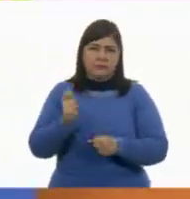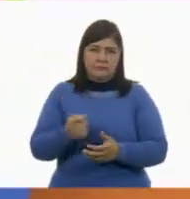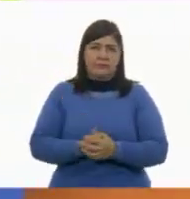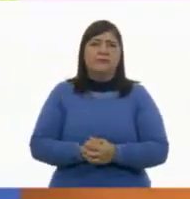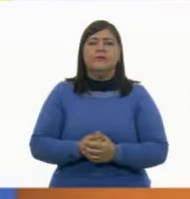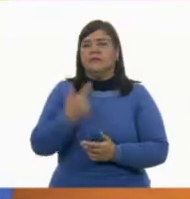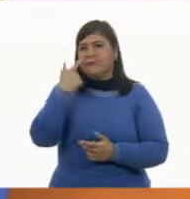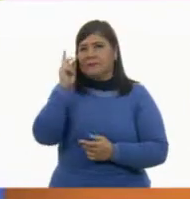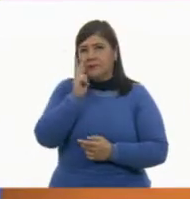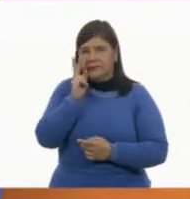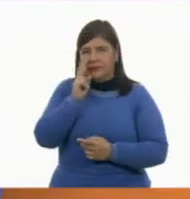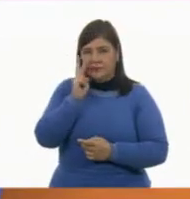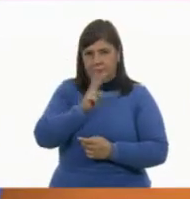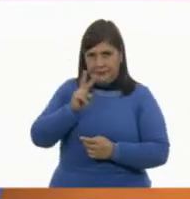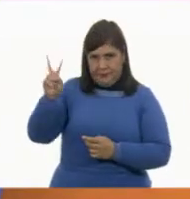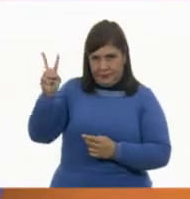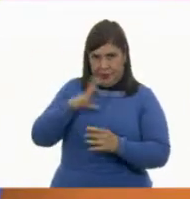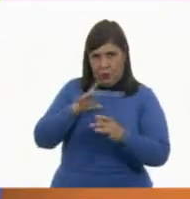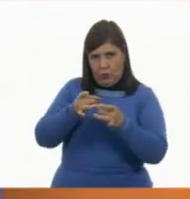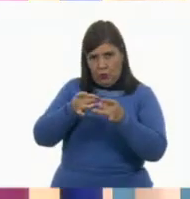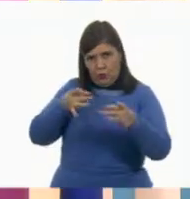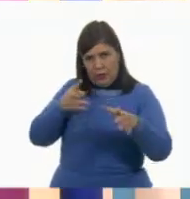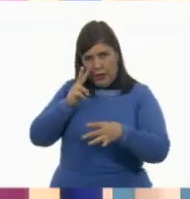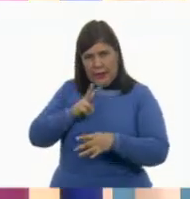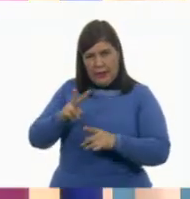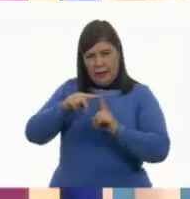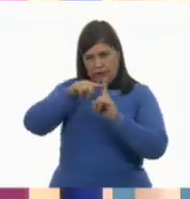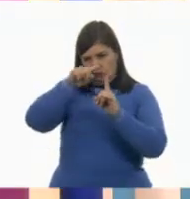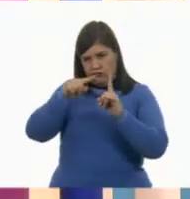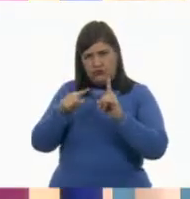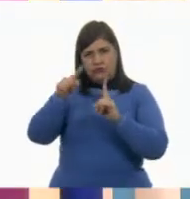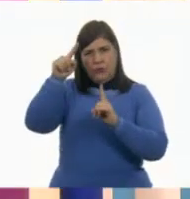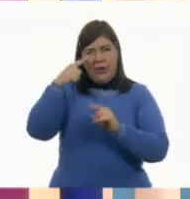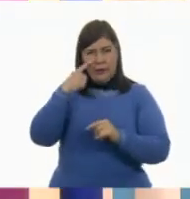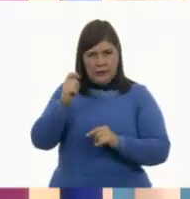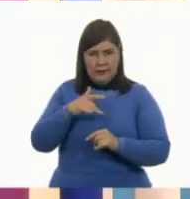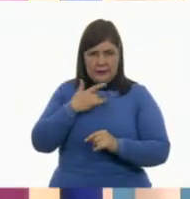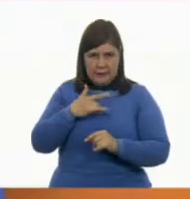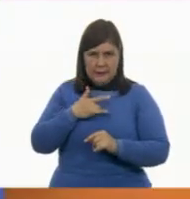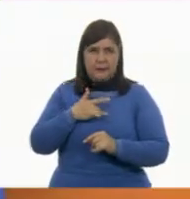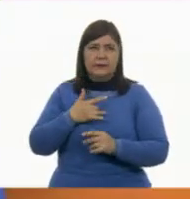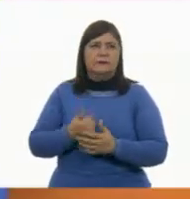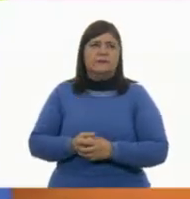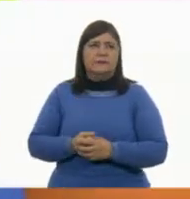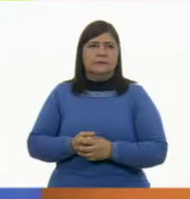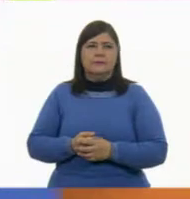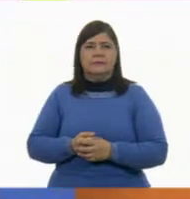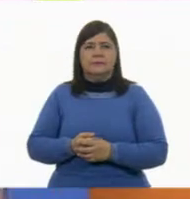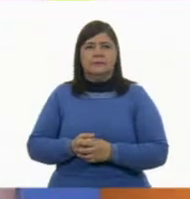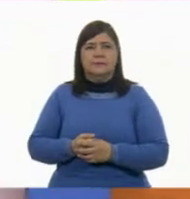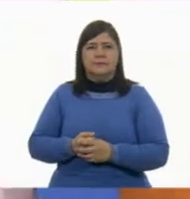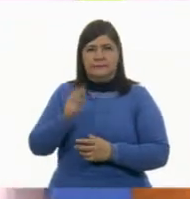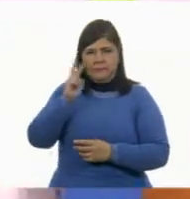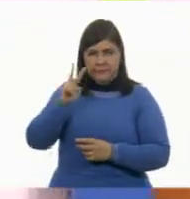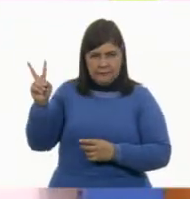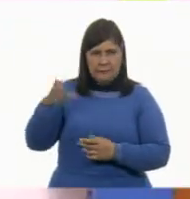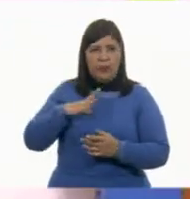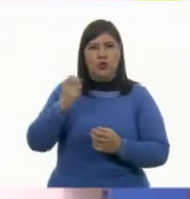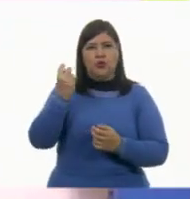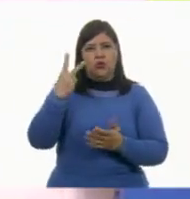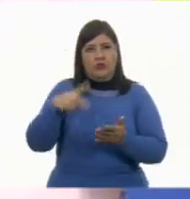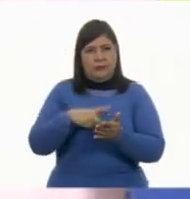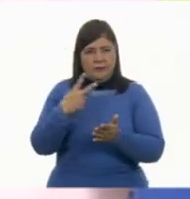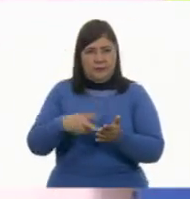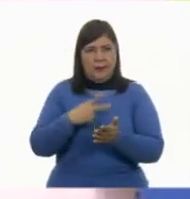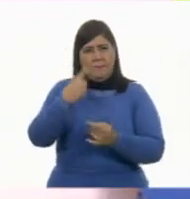aquí tenemos una flecha en quebrada, como que va como en línea diagonal y luego hacia abajo. La tenemos repetida porque